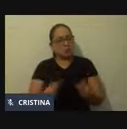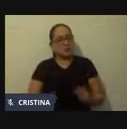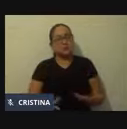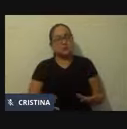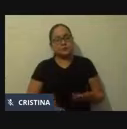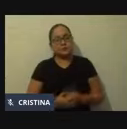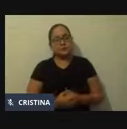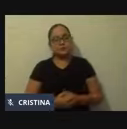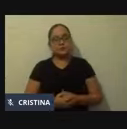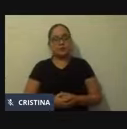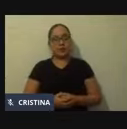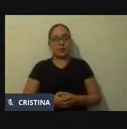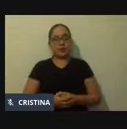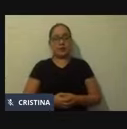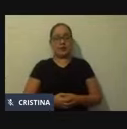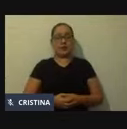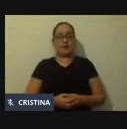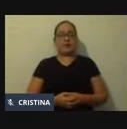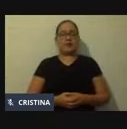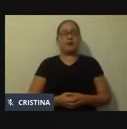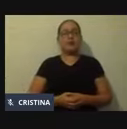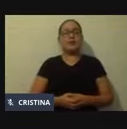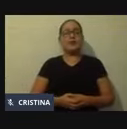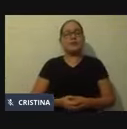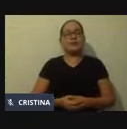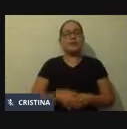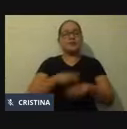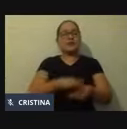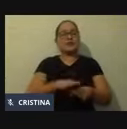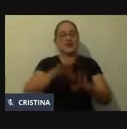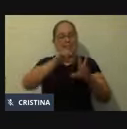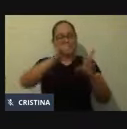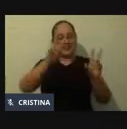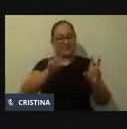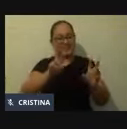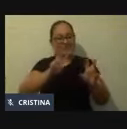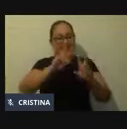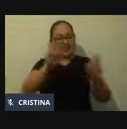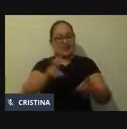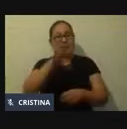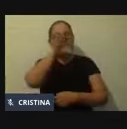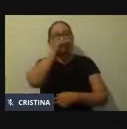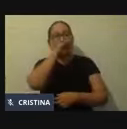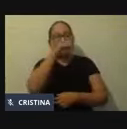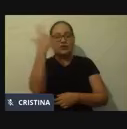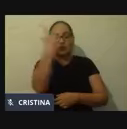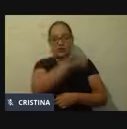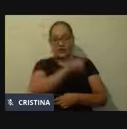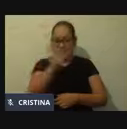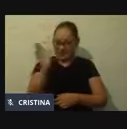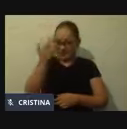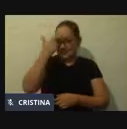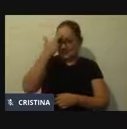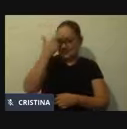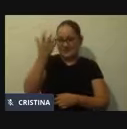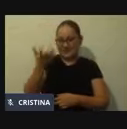Entonces, todo con la historia del patito feo, seguro te acuerdas del patito feo, pero les digo que le hacen